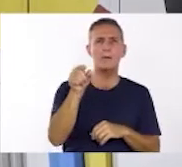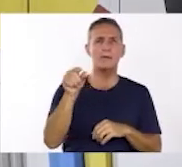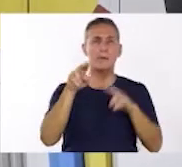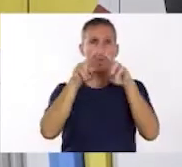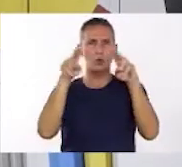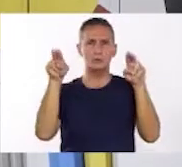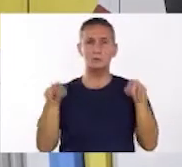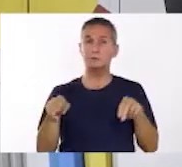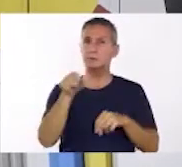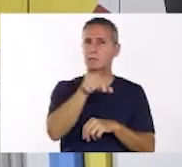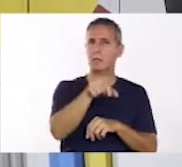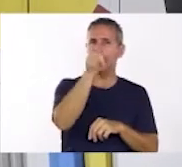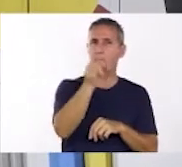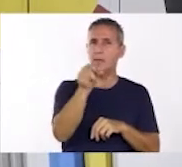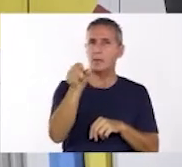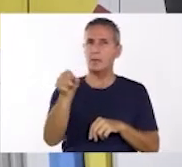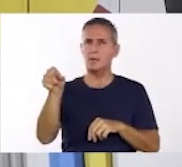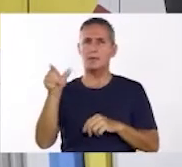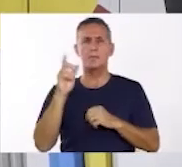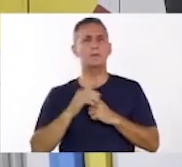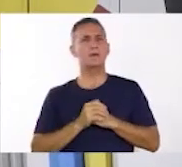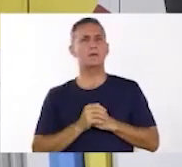un sistema de personajes,